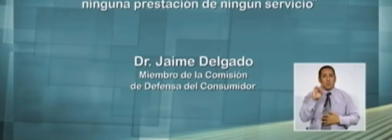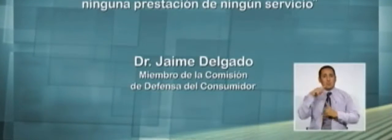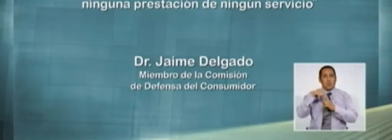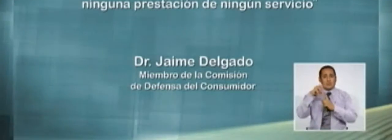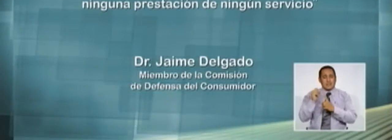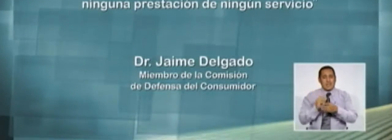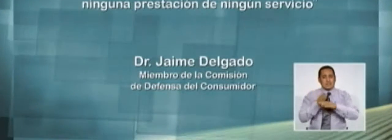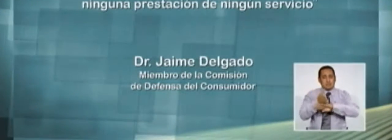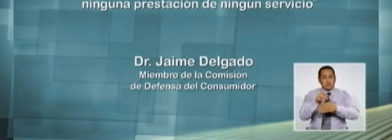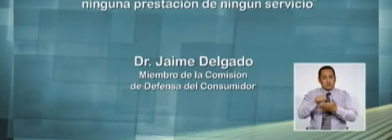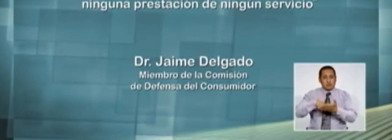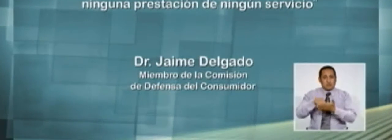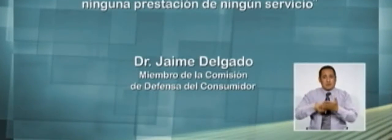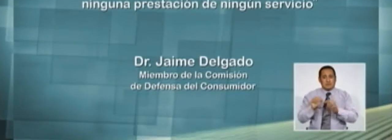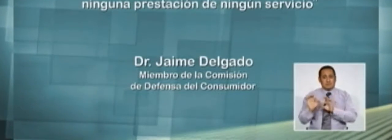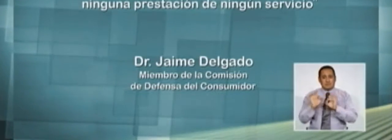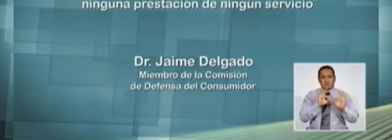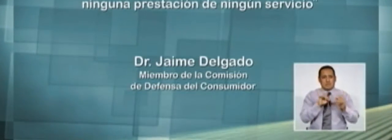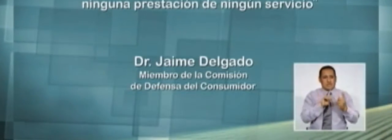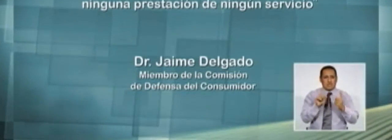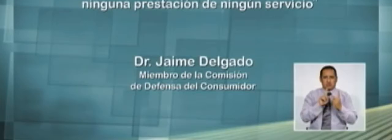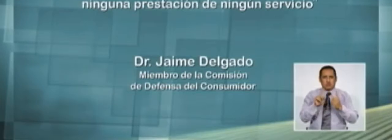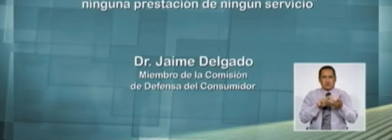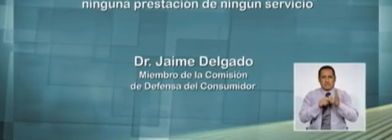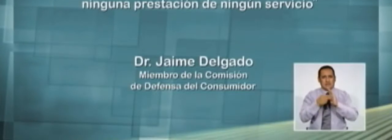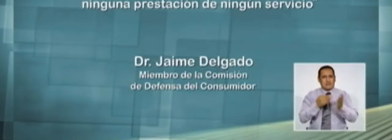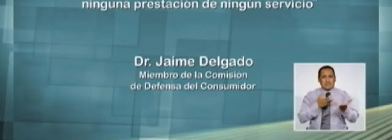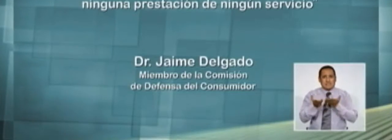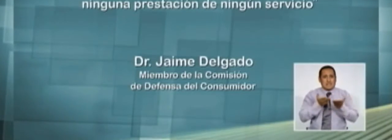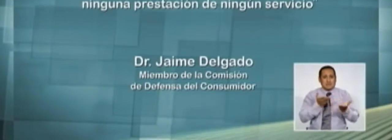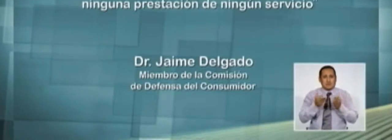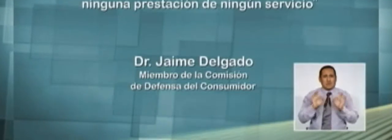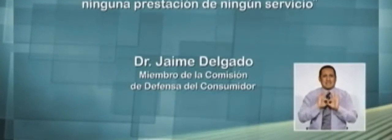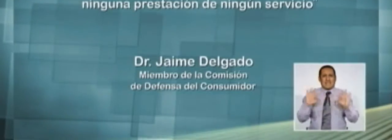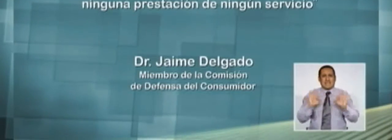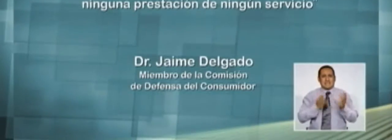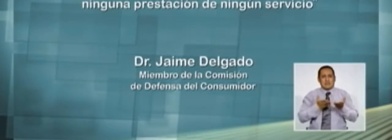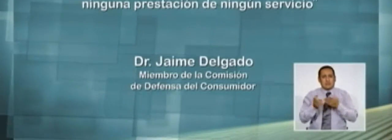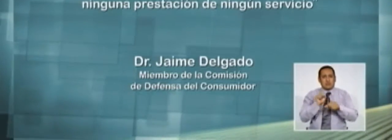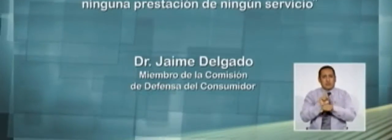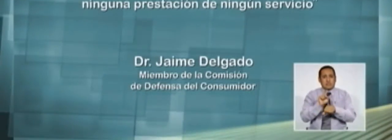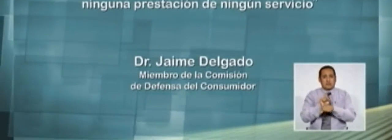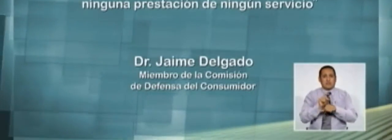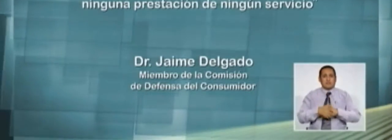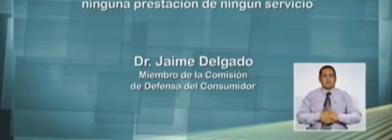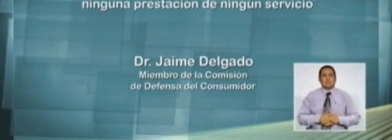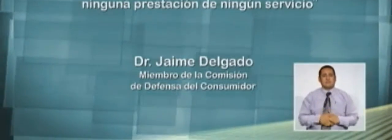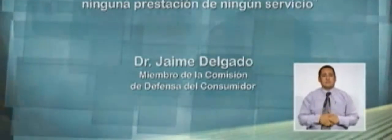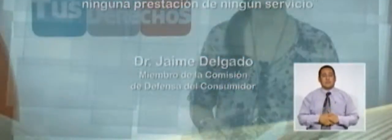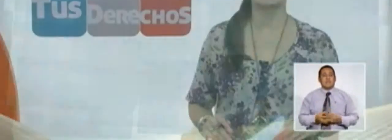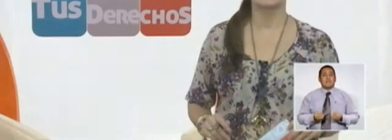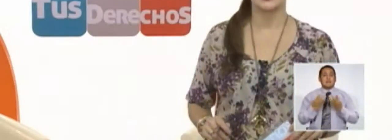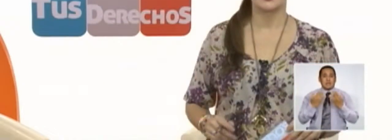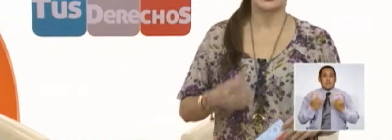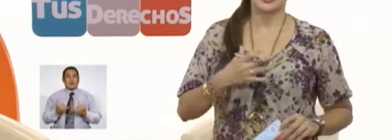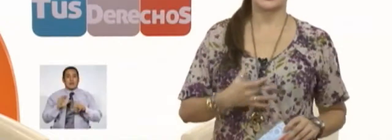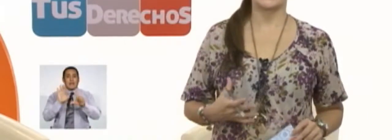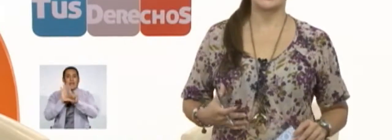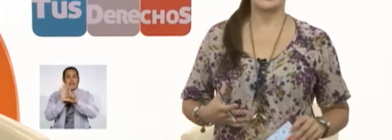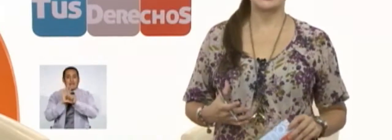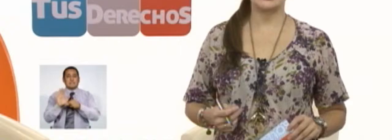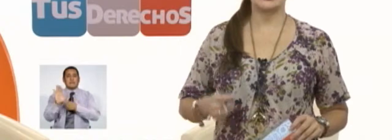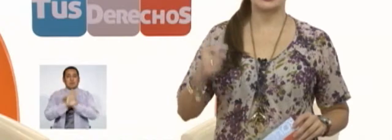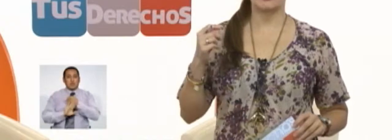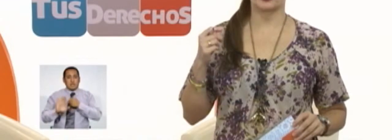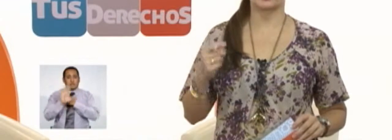cobran cuota de inscripción, la misma que no corresponde a la contraprestación de ningún servicio. Esta